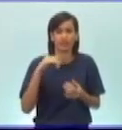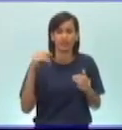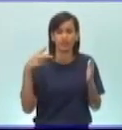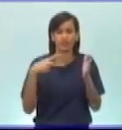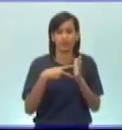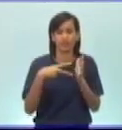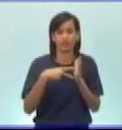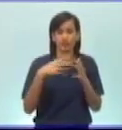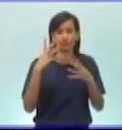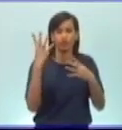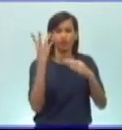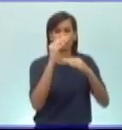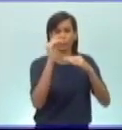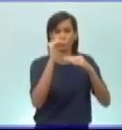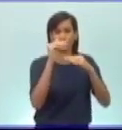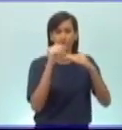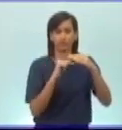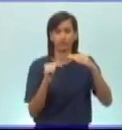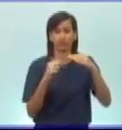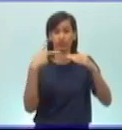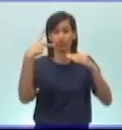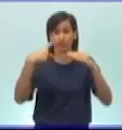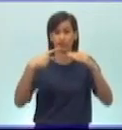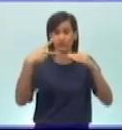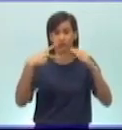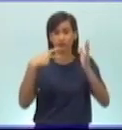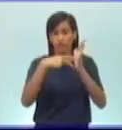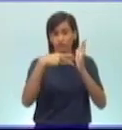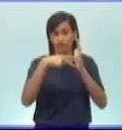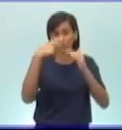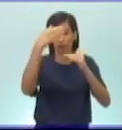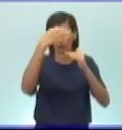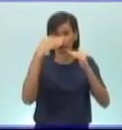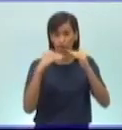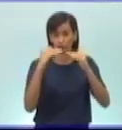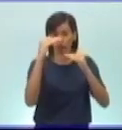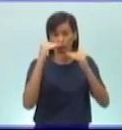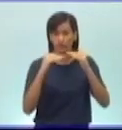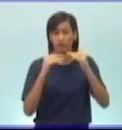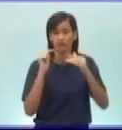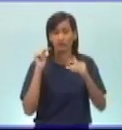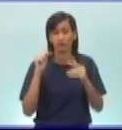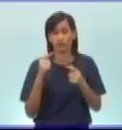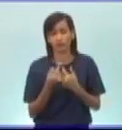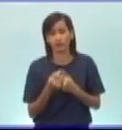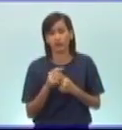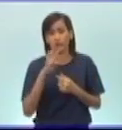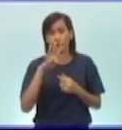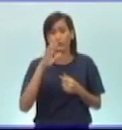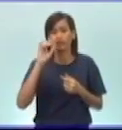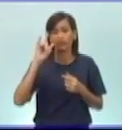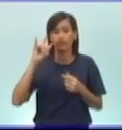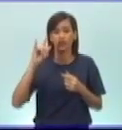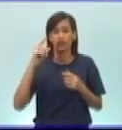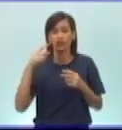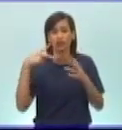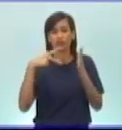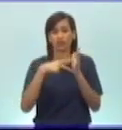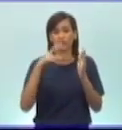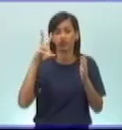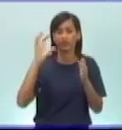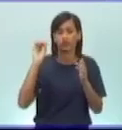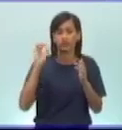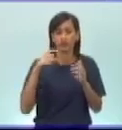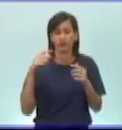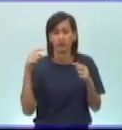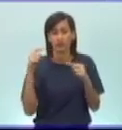entre el denominador. Como aparece aquí, decimos que 49 entre 20 es igual a 2 y obtenemos un resto de